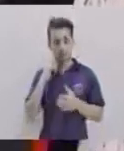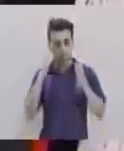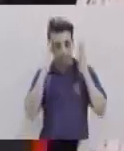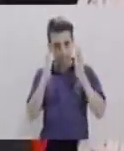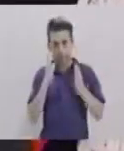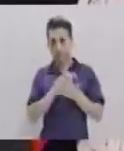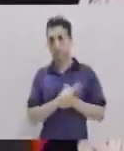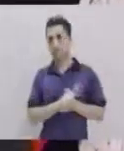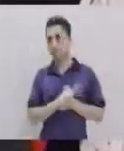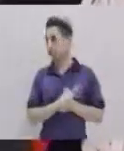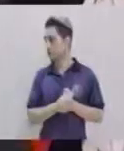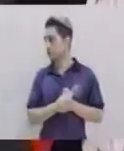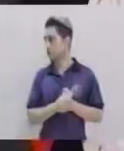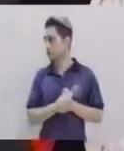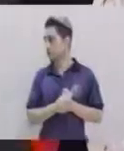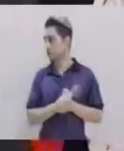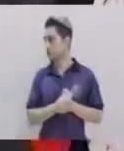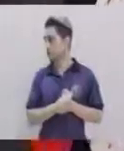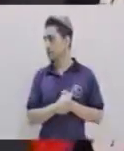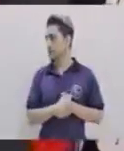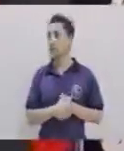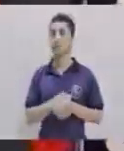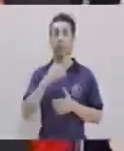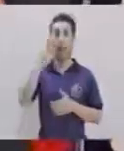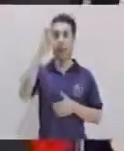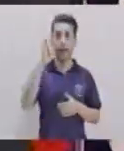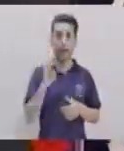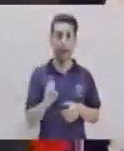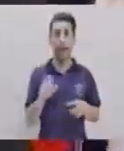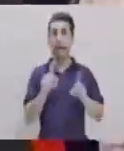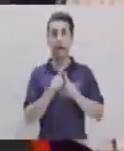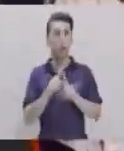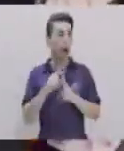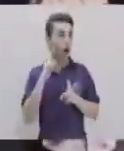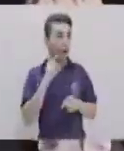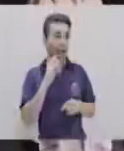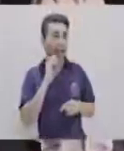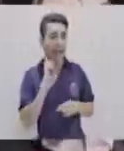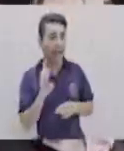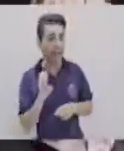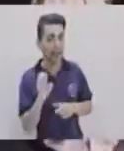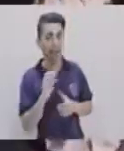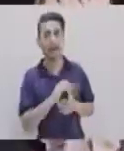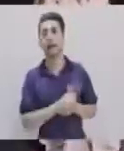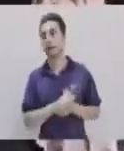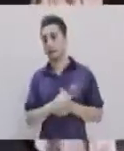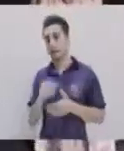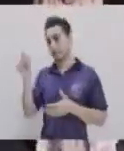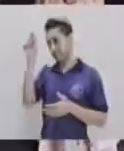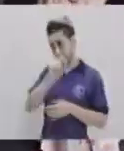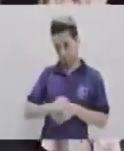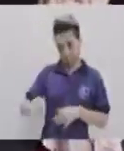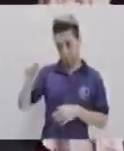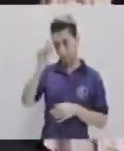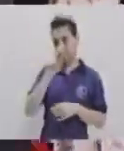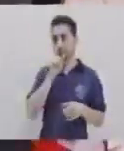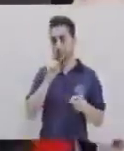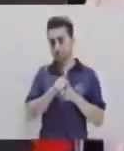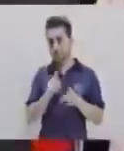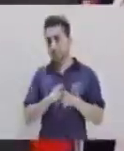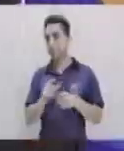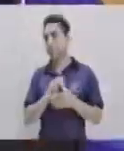Pon atención acá, en E y E son similares. Y los marcamos con un